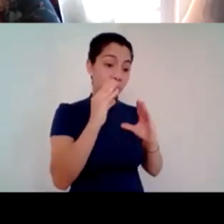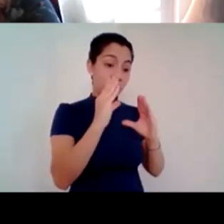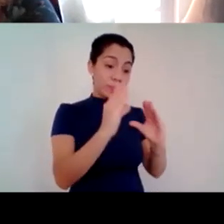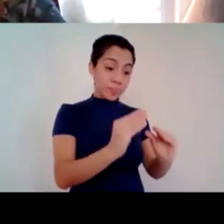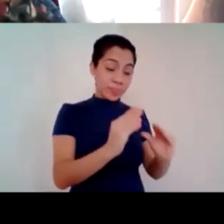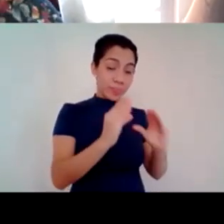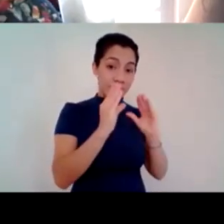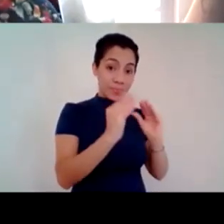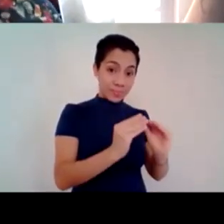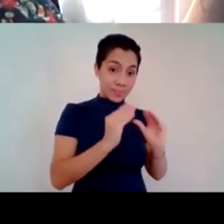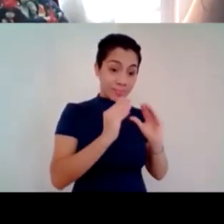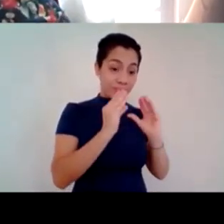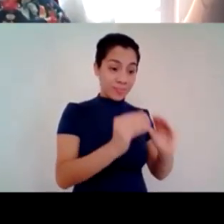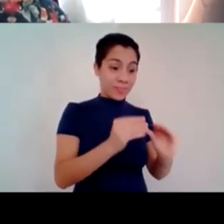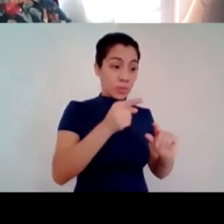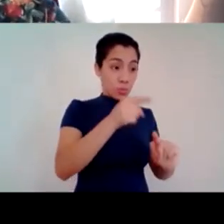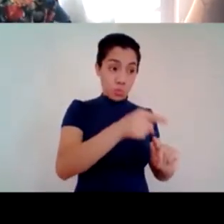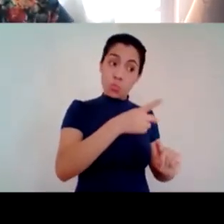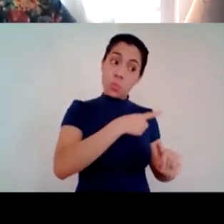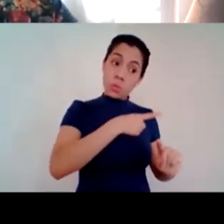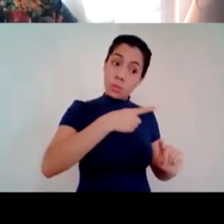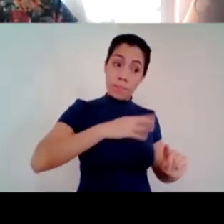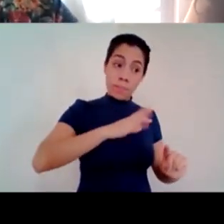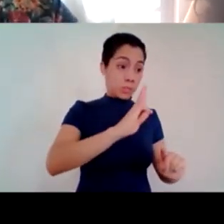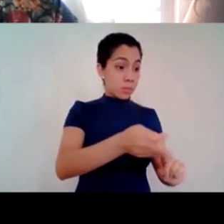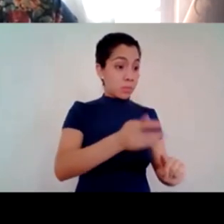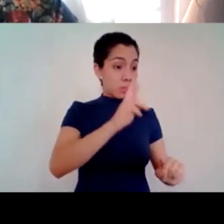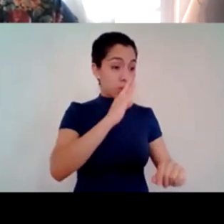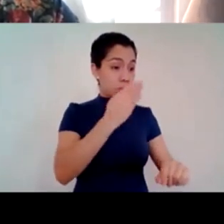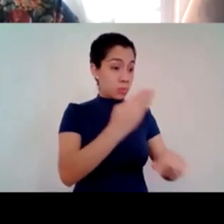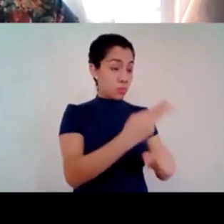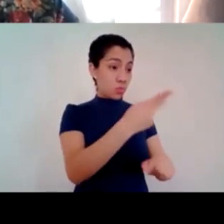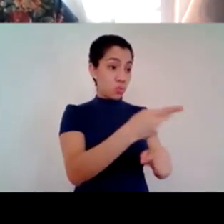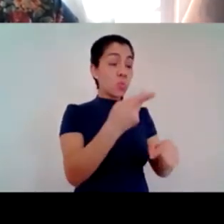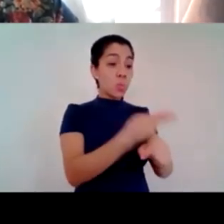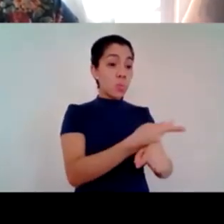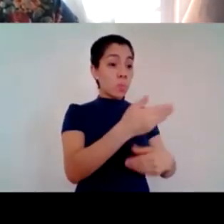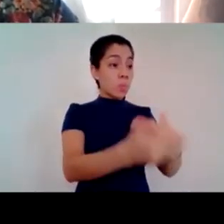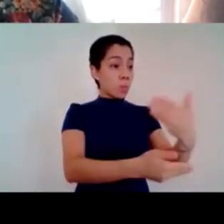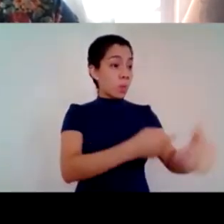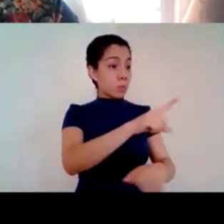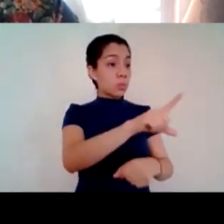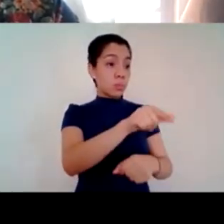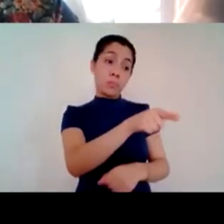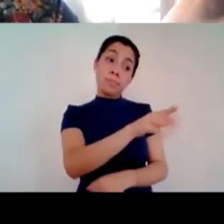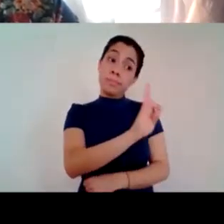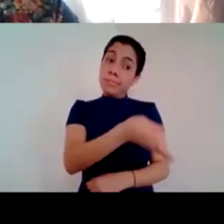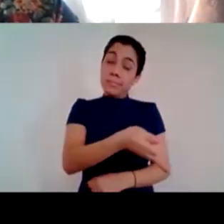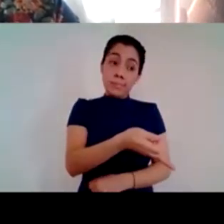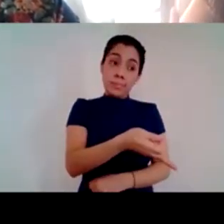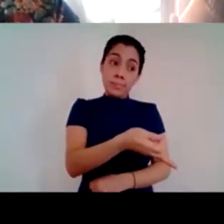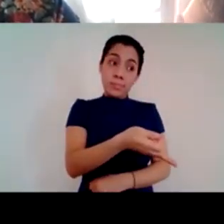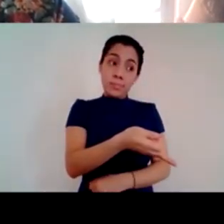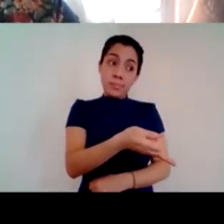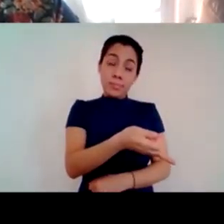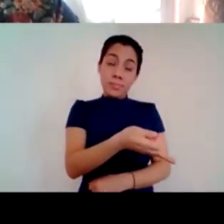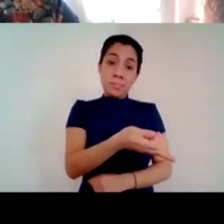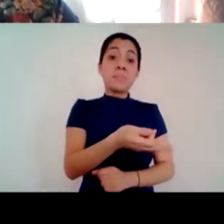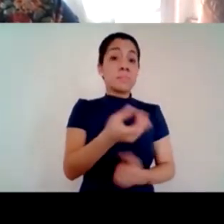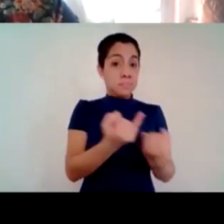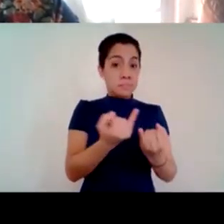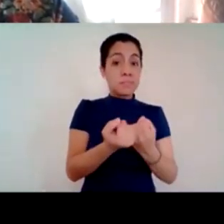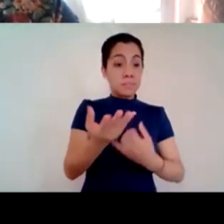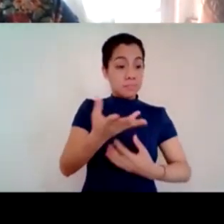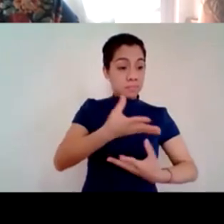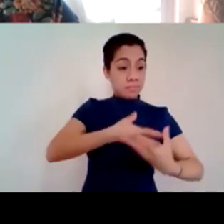a hacerse responsables de sus actos y a ponerse un poco en los zapatos del otro los hacemos conscientes de sus acciones y